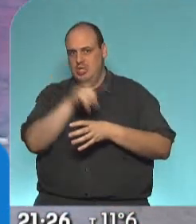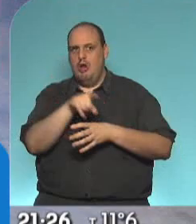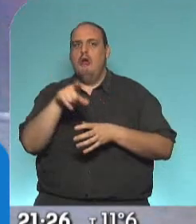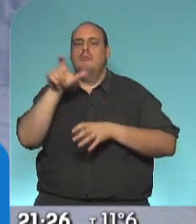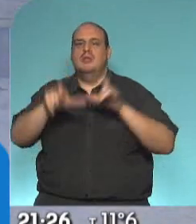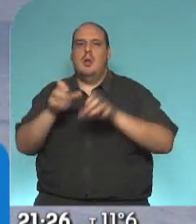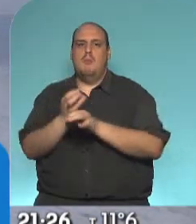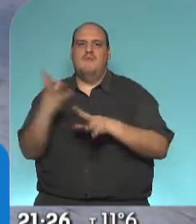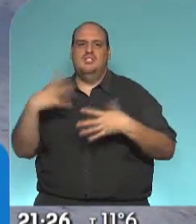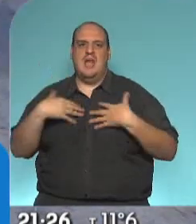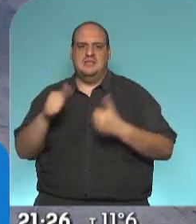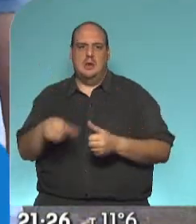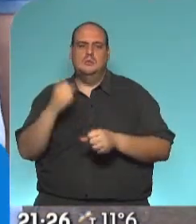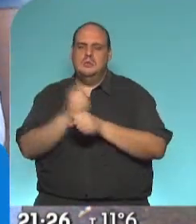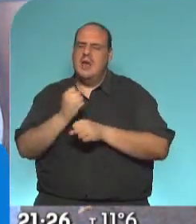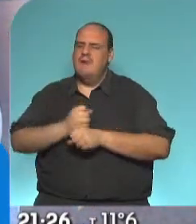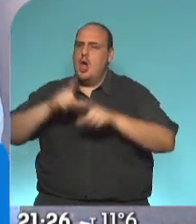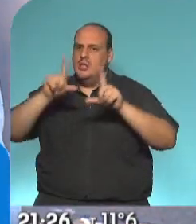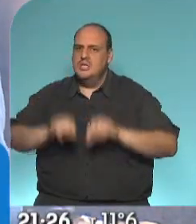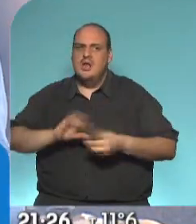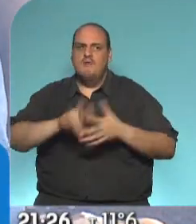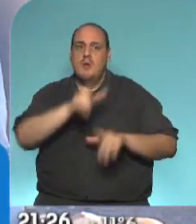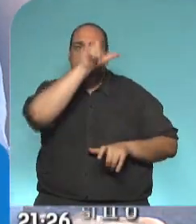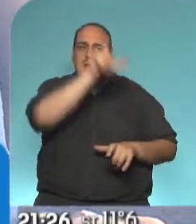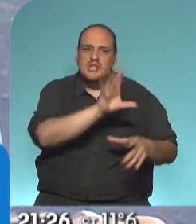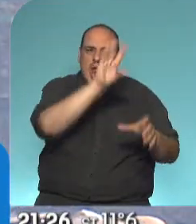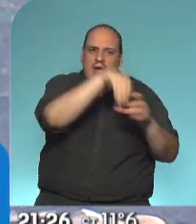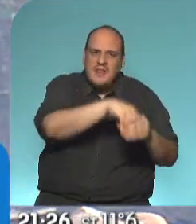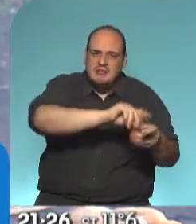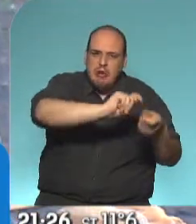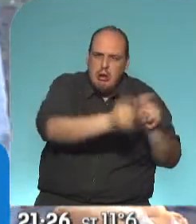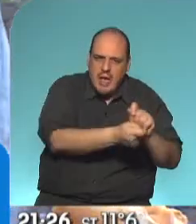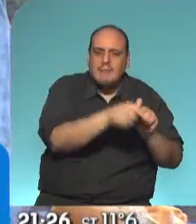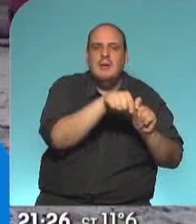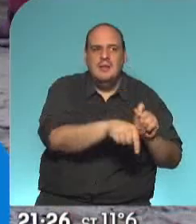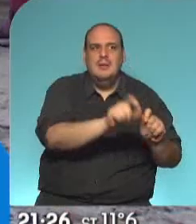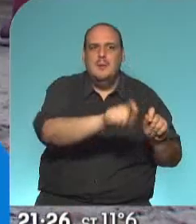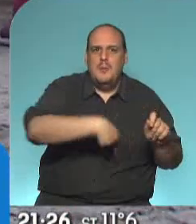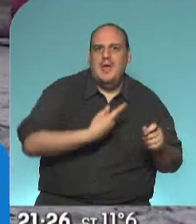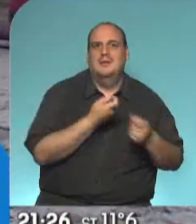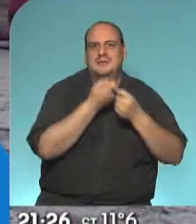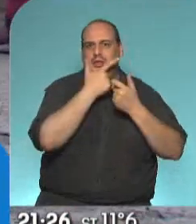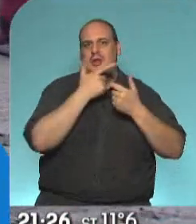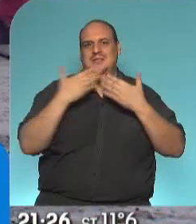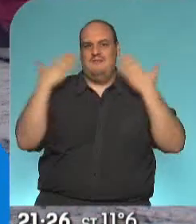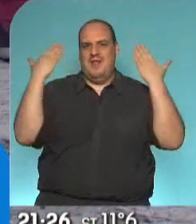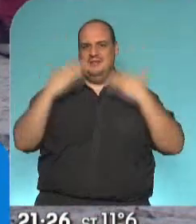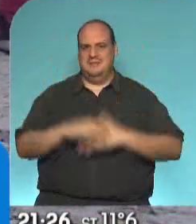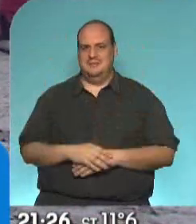salud hacen un trabajo intenso para generar un cambio interno que llegue acompañado de sonrisas y felicidad.